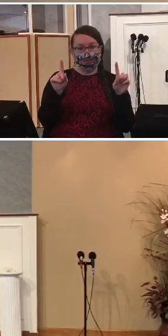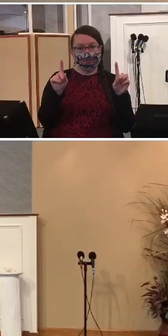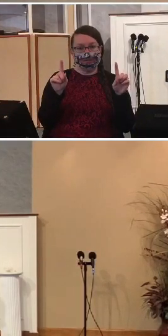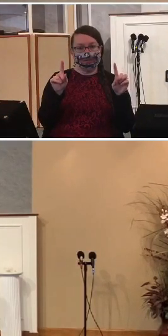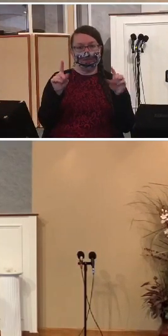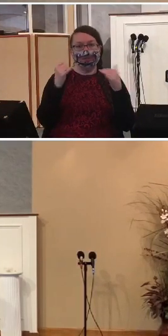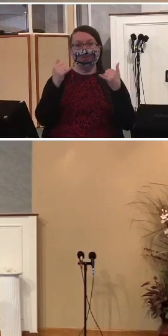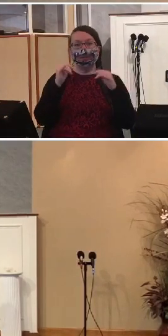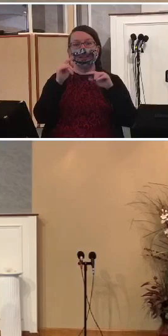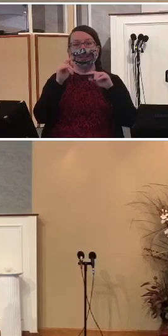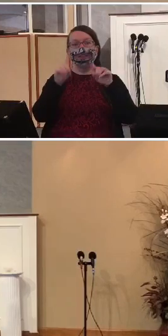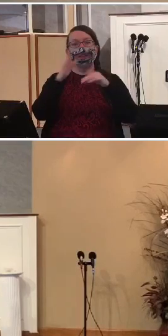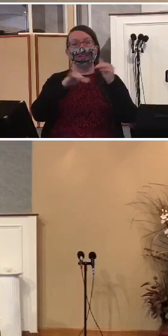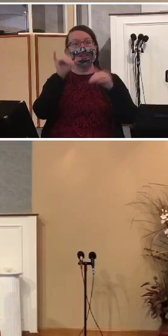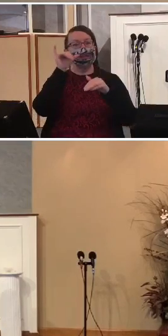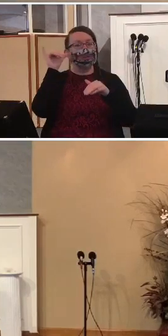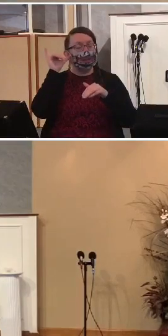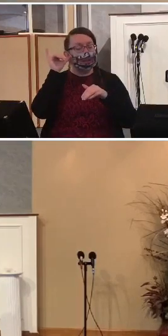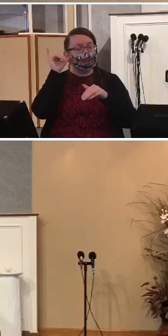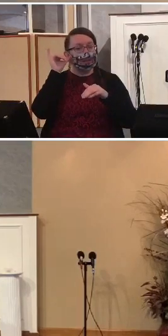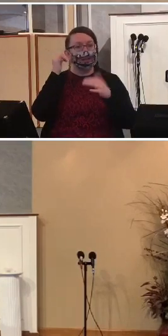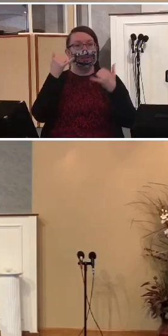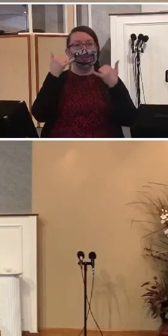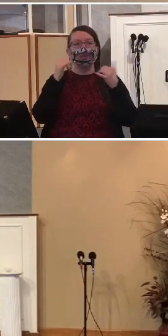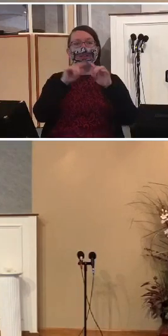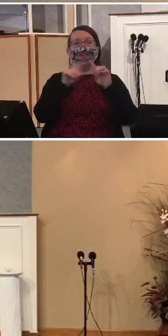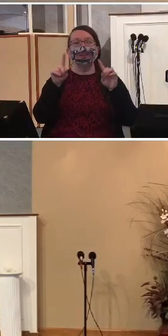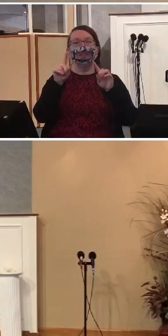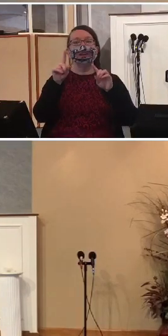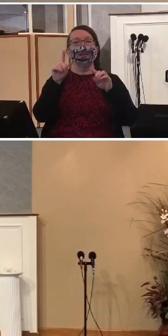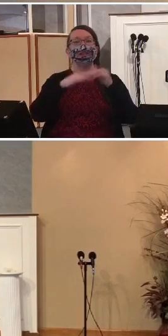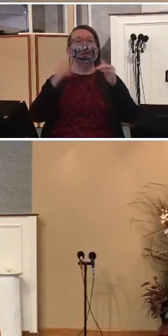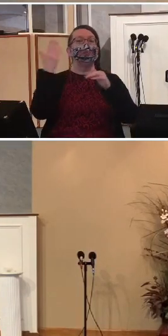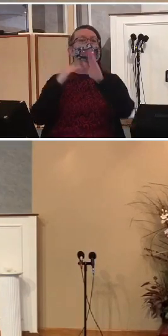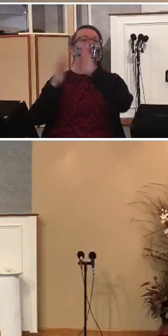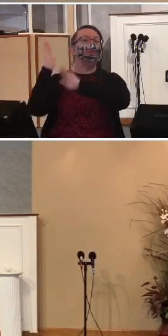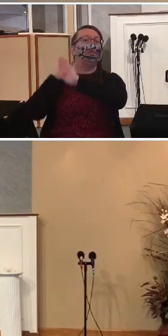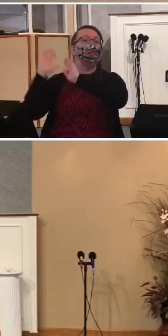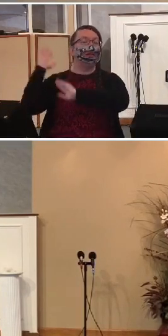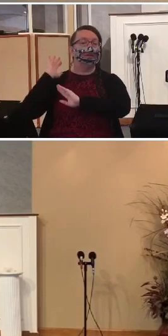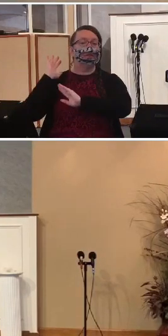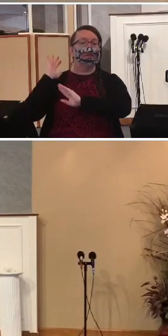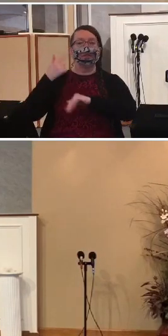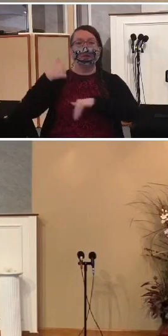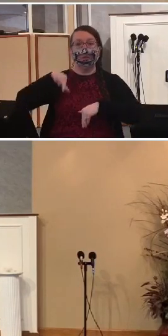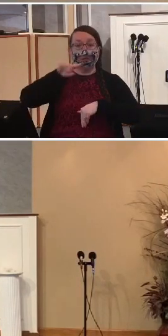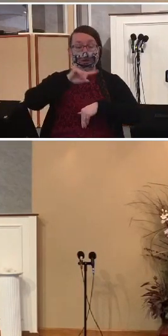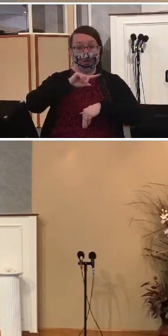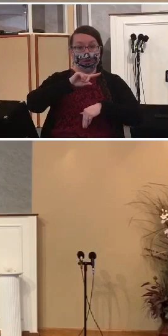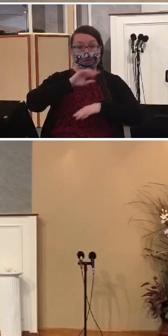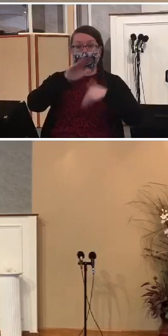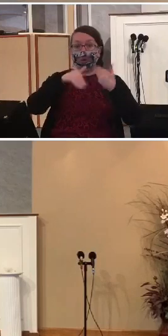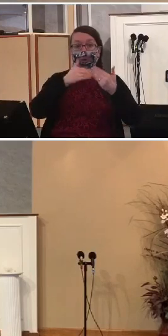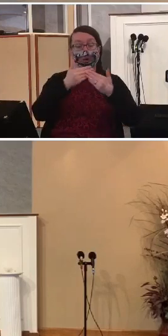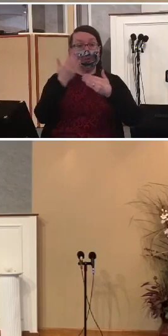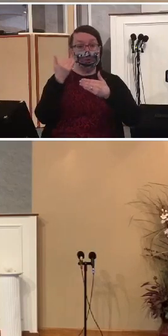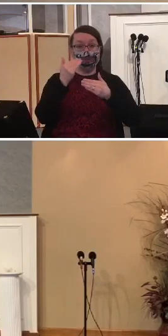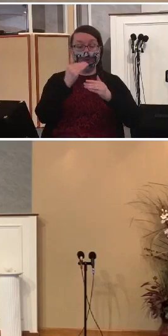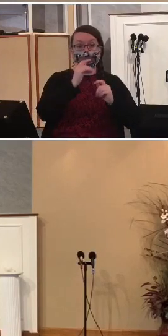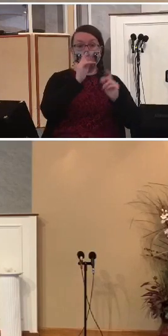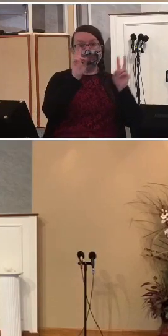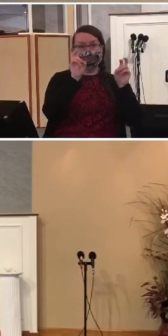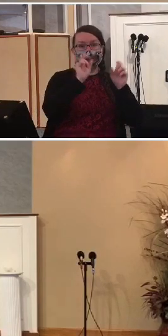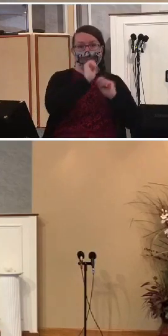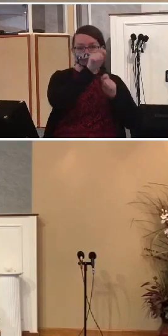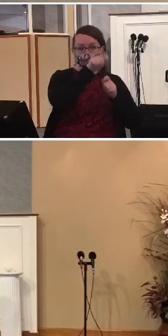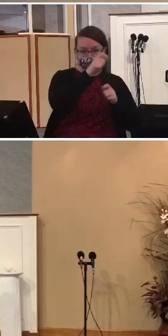los otros días, que este día es diferente de los otros días, que este día es diferente de todos los días que han pasado. Y yo, nosotros